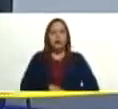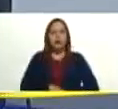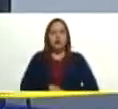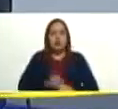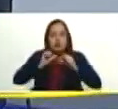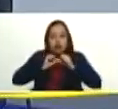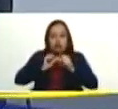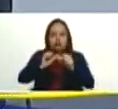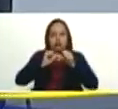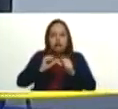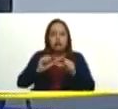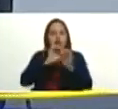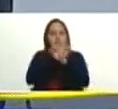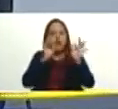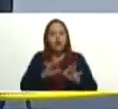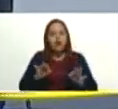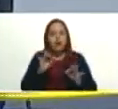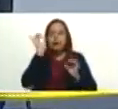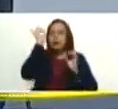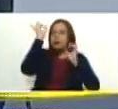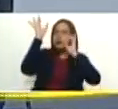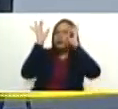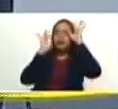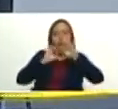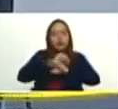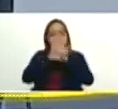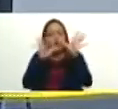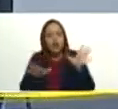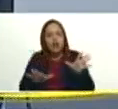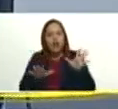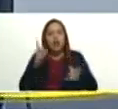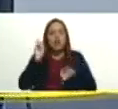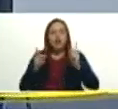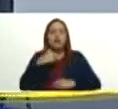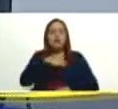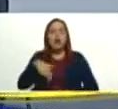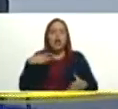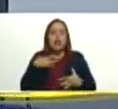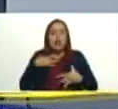resistir de manera creativa, en función de nuestros intereses,